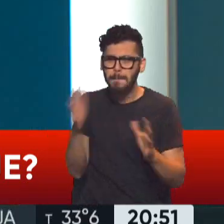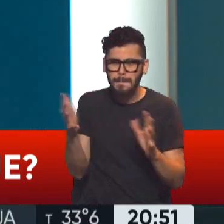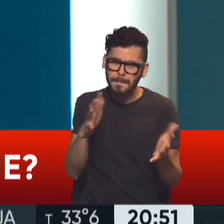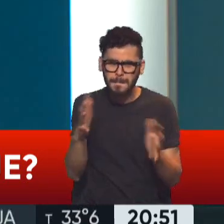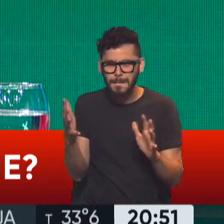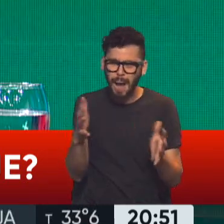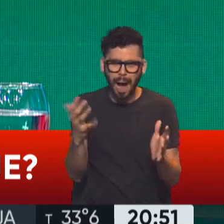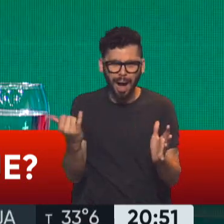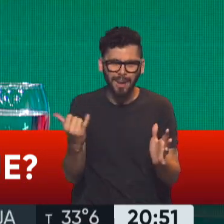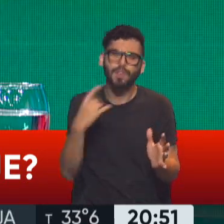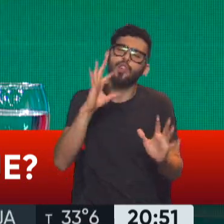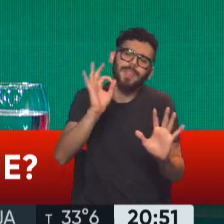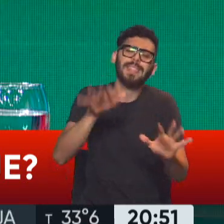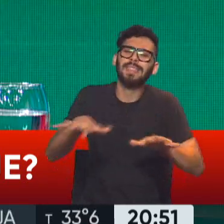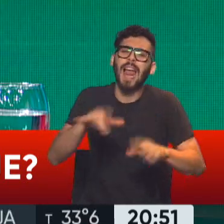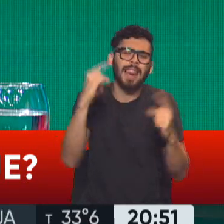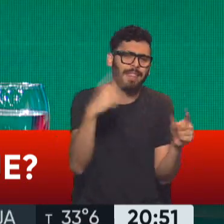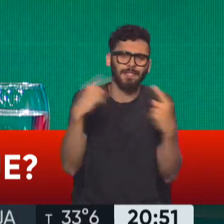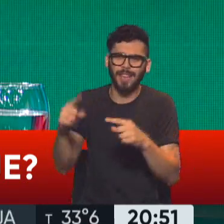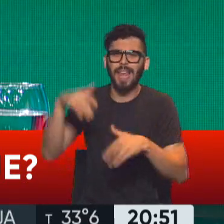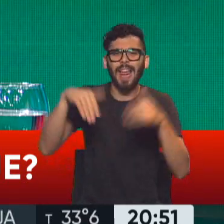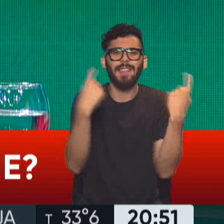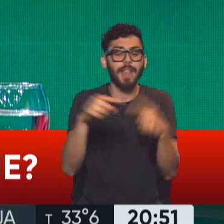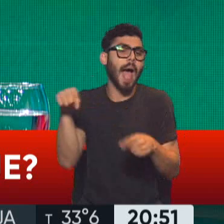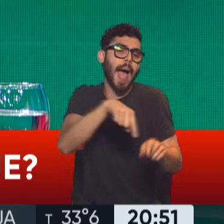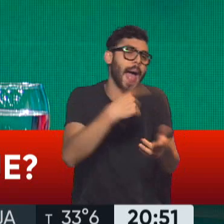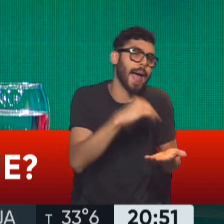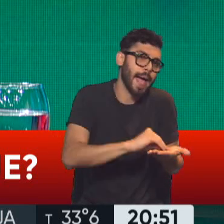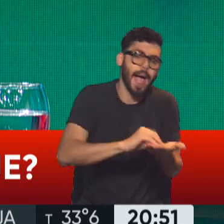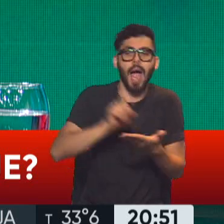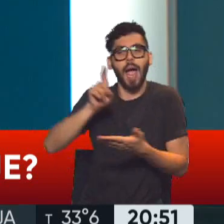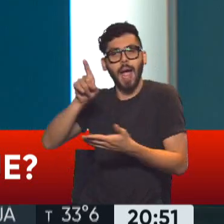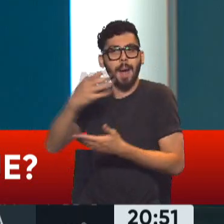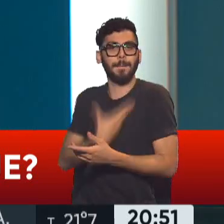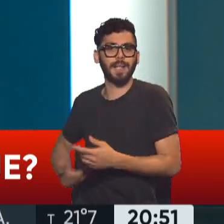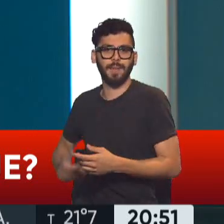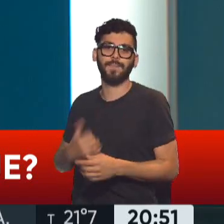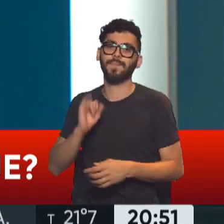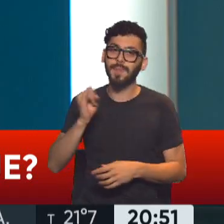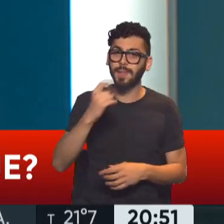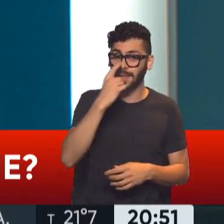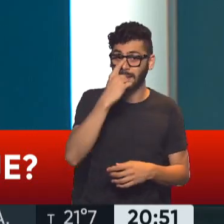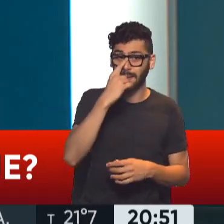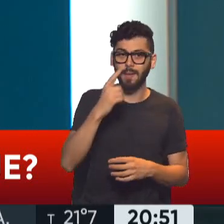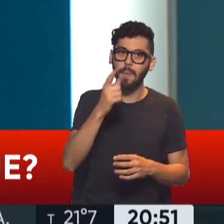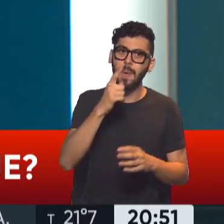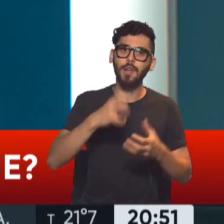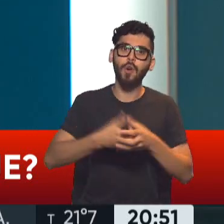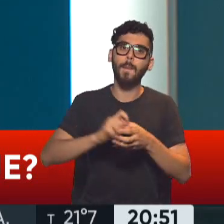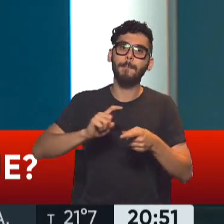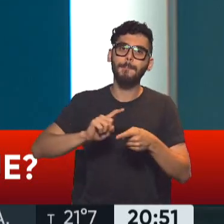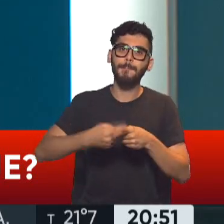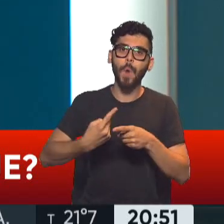Sí. Sé que son cuestiones absolutamente diferentes y elecciones diferentes acá eran legislativas. Allí son presidenciales. Es un vicio contemporáneo de los partidos y